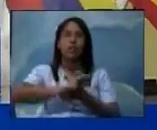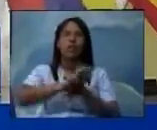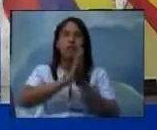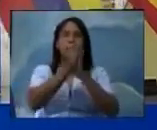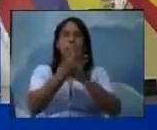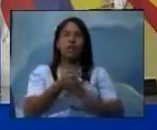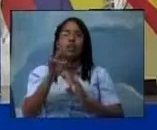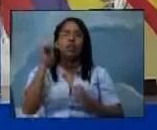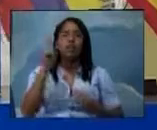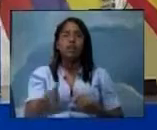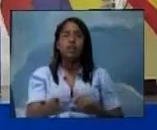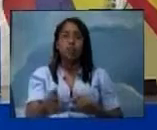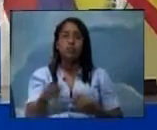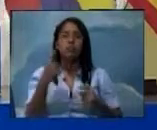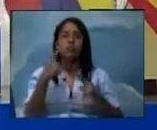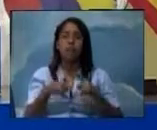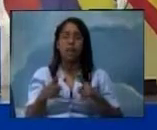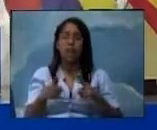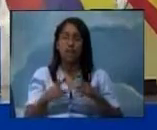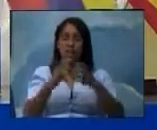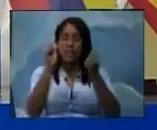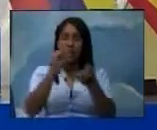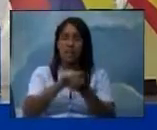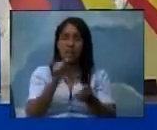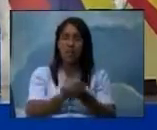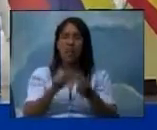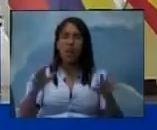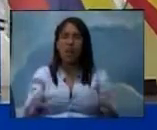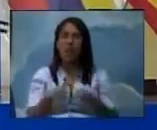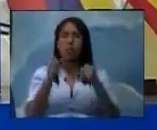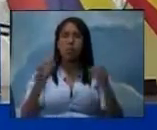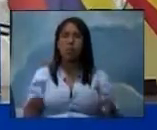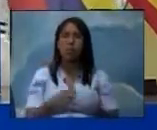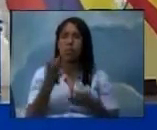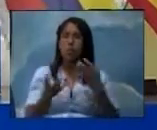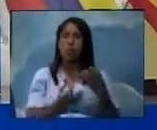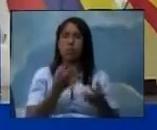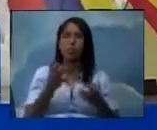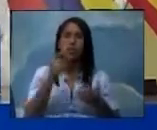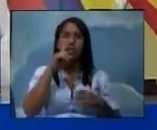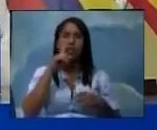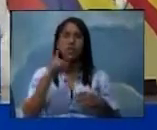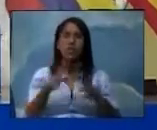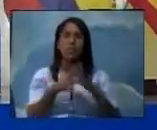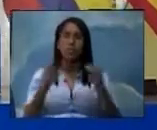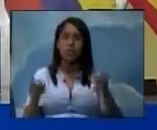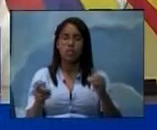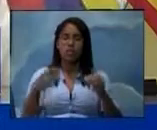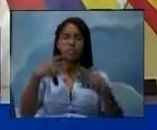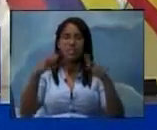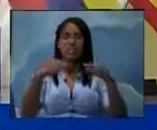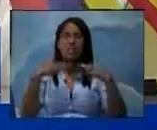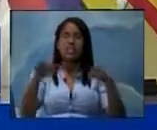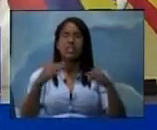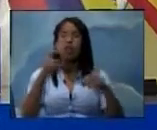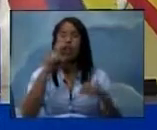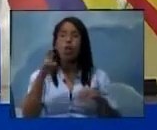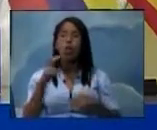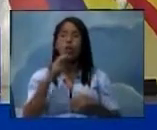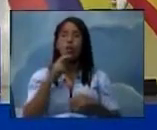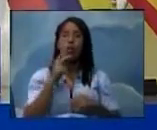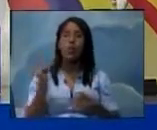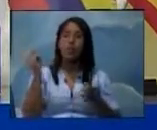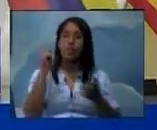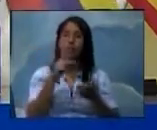desmenuzados también el hierro, el barro cocido, el bronce, la plata y el oro,